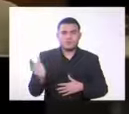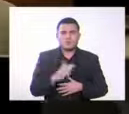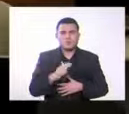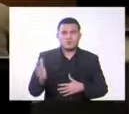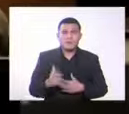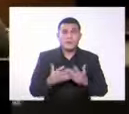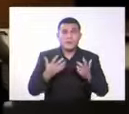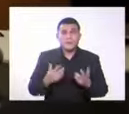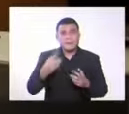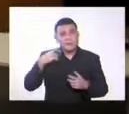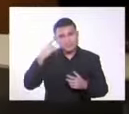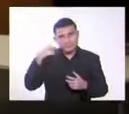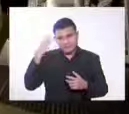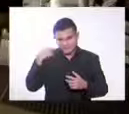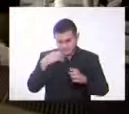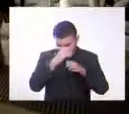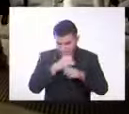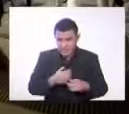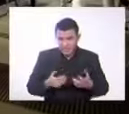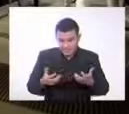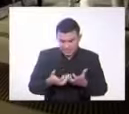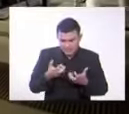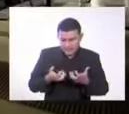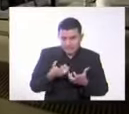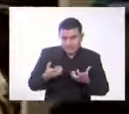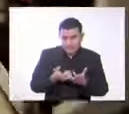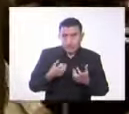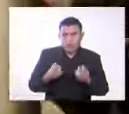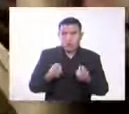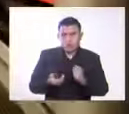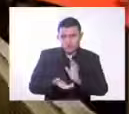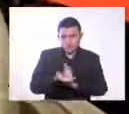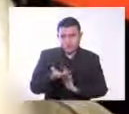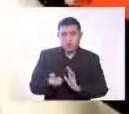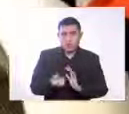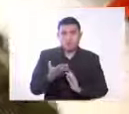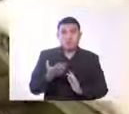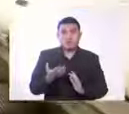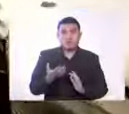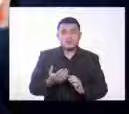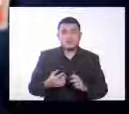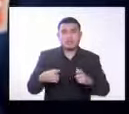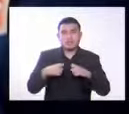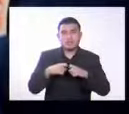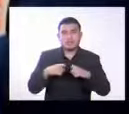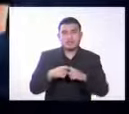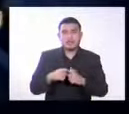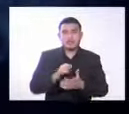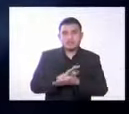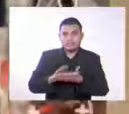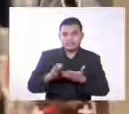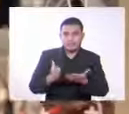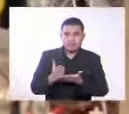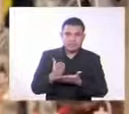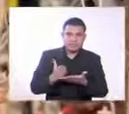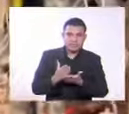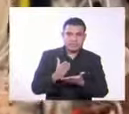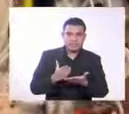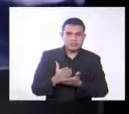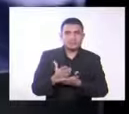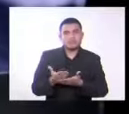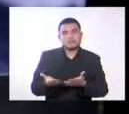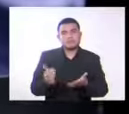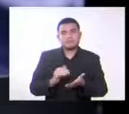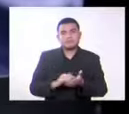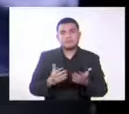Muchos científicos están estudiando cómo desarrollar nuevas fuentes de energía, limpias, accesibles y renovables.